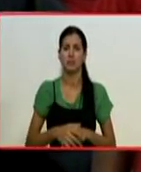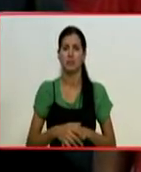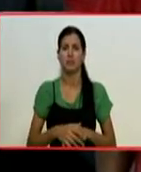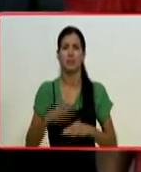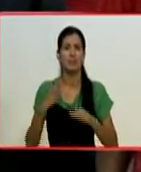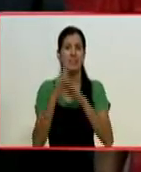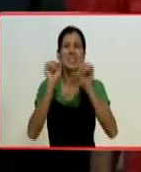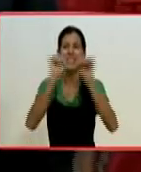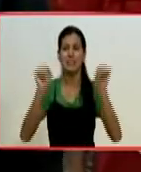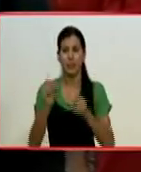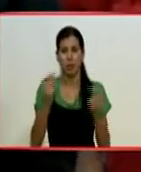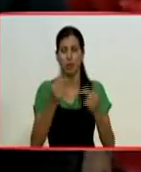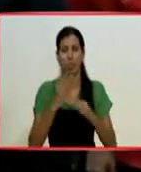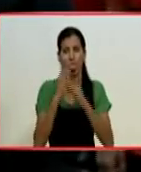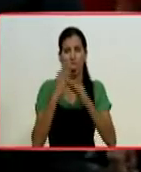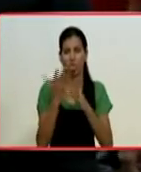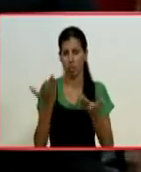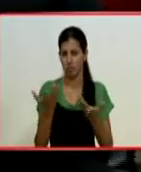alimentaria. Adelante, presidente.